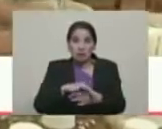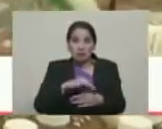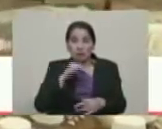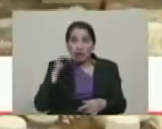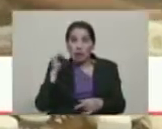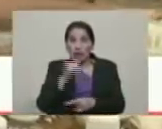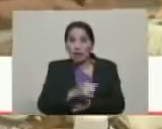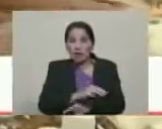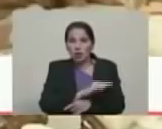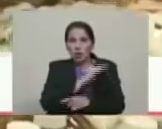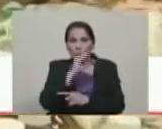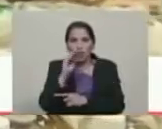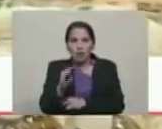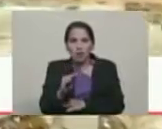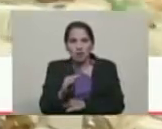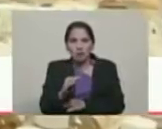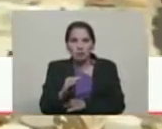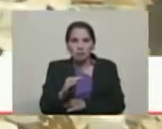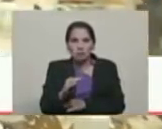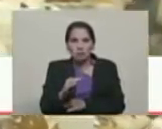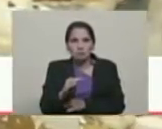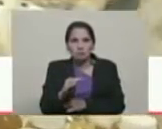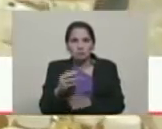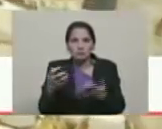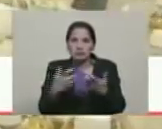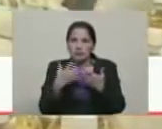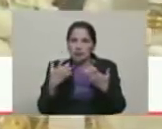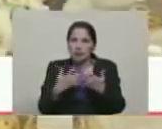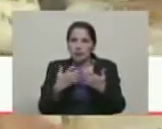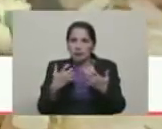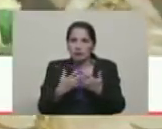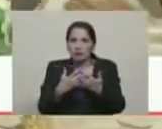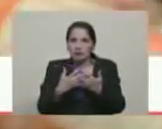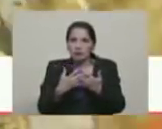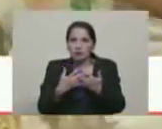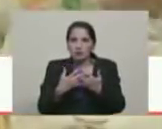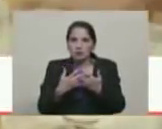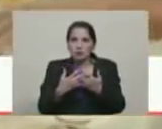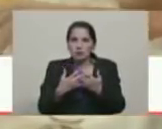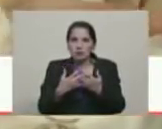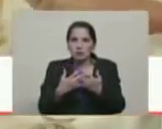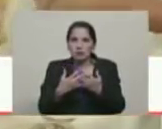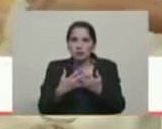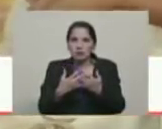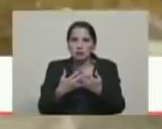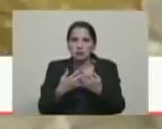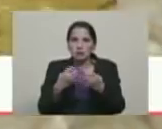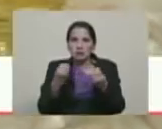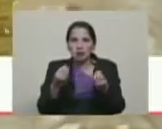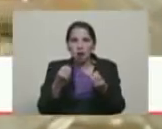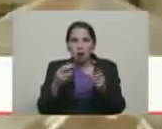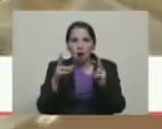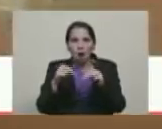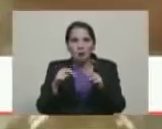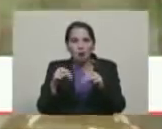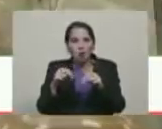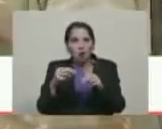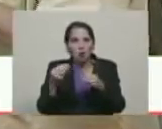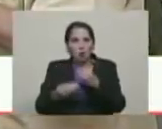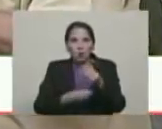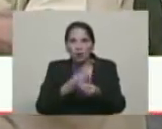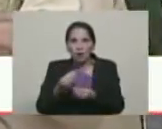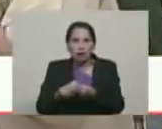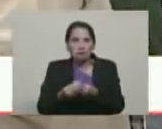de protección de rubros que ellos llaman de guerra, que son los rubros que nunca han sido considerados en las carteras de crédito